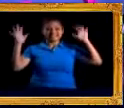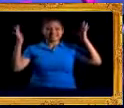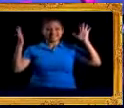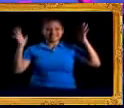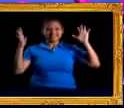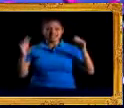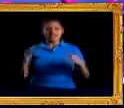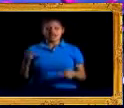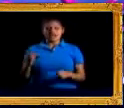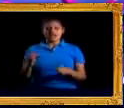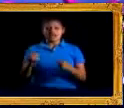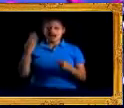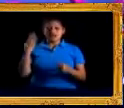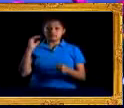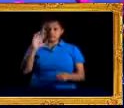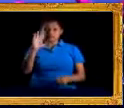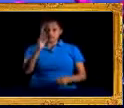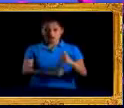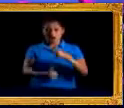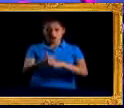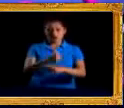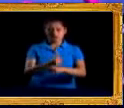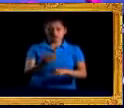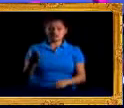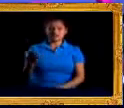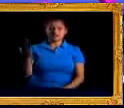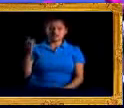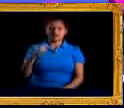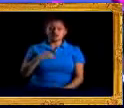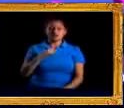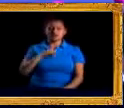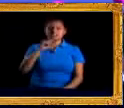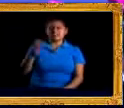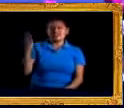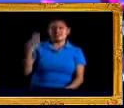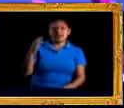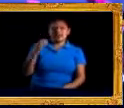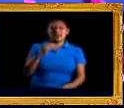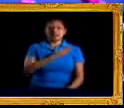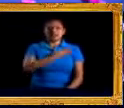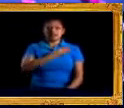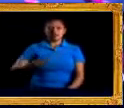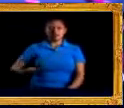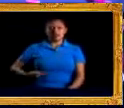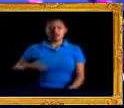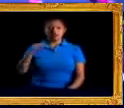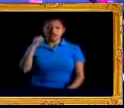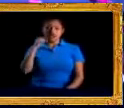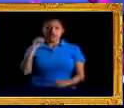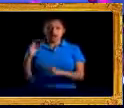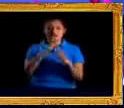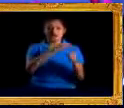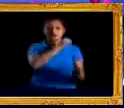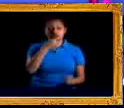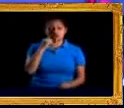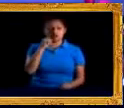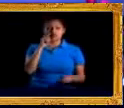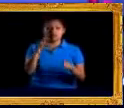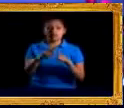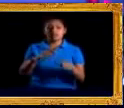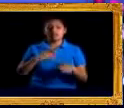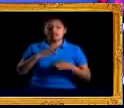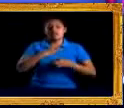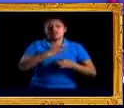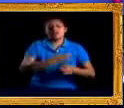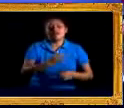Hace 5 años estaba en El Salvador y el apóstol Sergio también me invitaba a compartir, pero